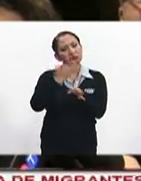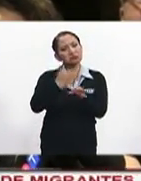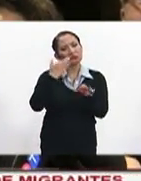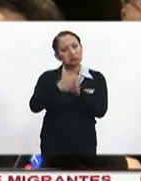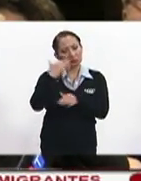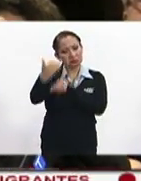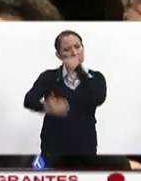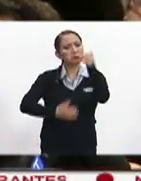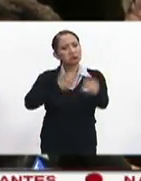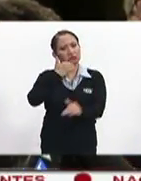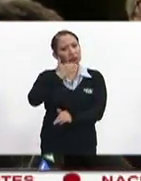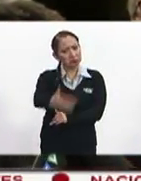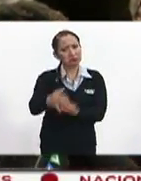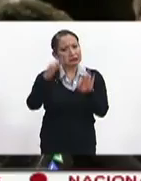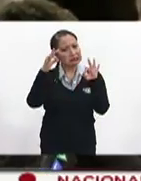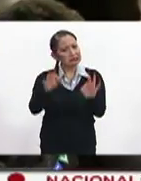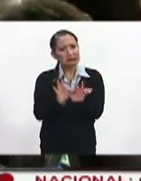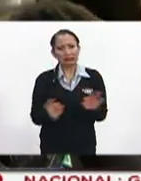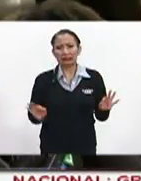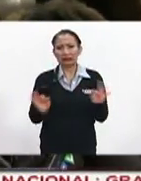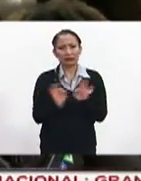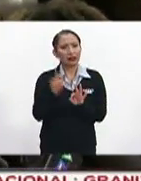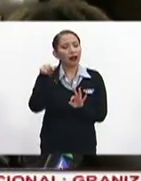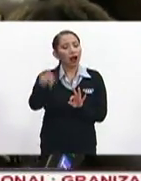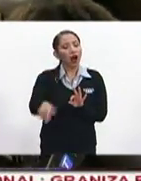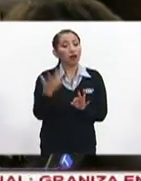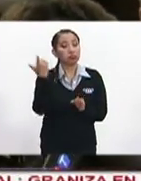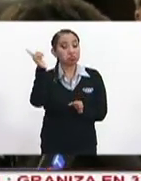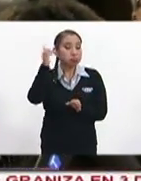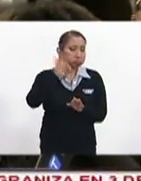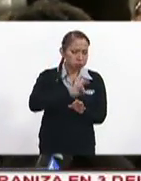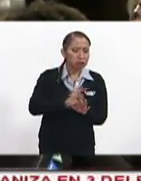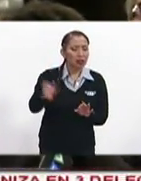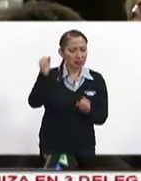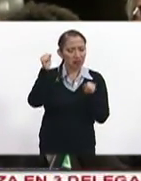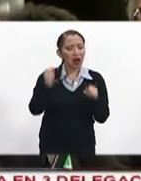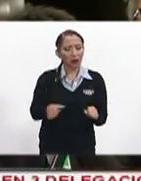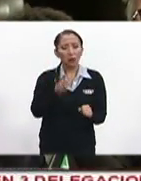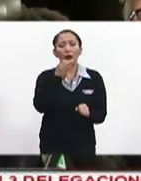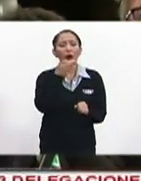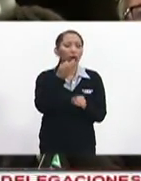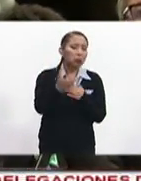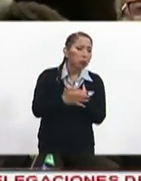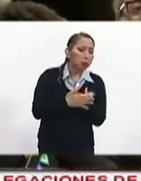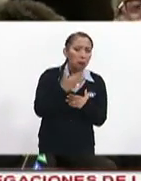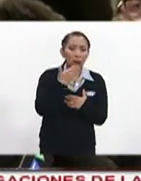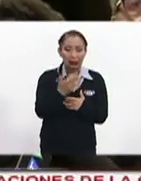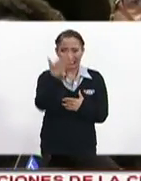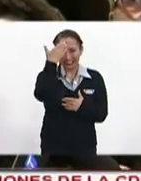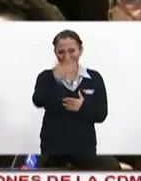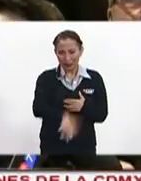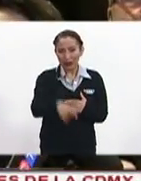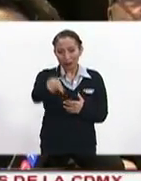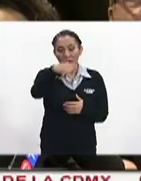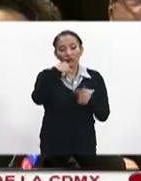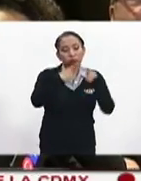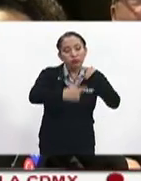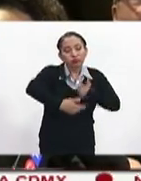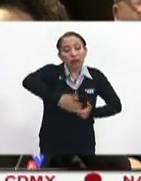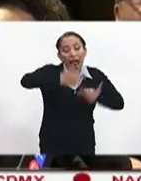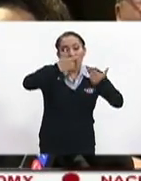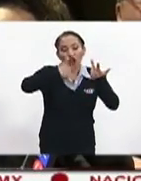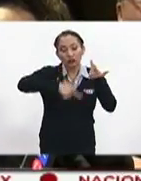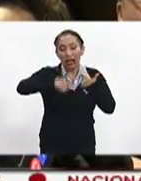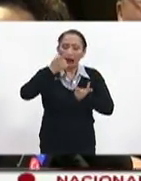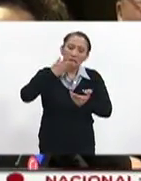en el que avanzamos de una manera significativa con la esperanza de que lleguen buenas noticias. Sabemos que en estas negociaciones